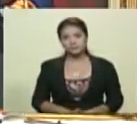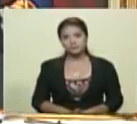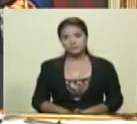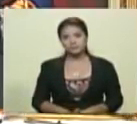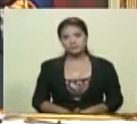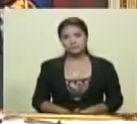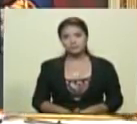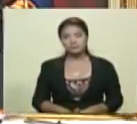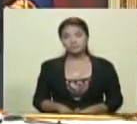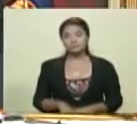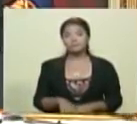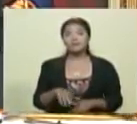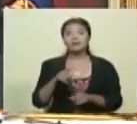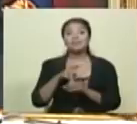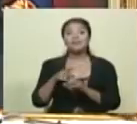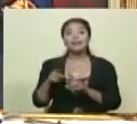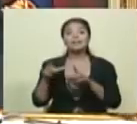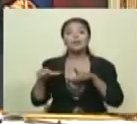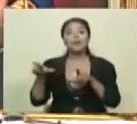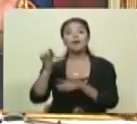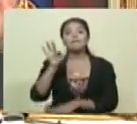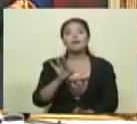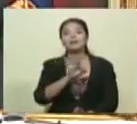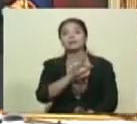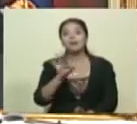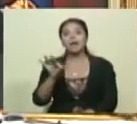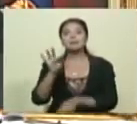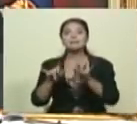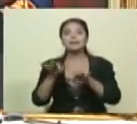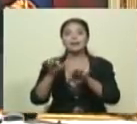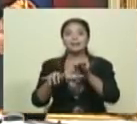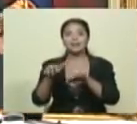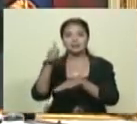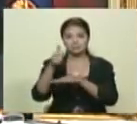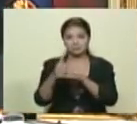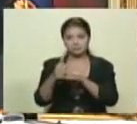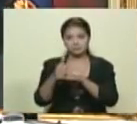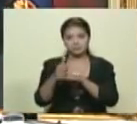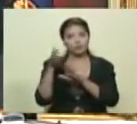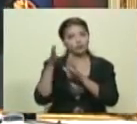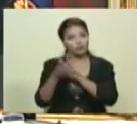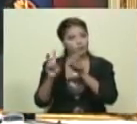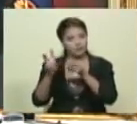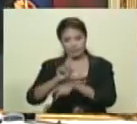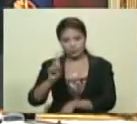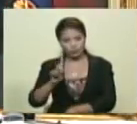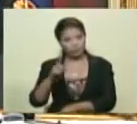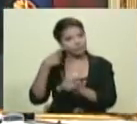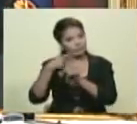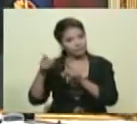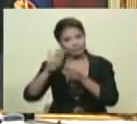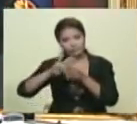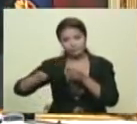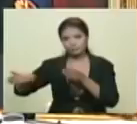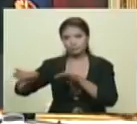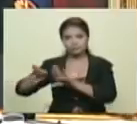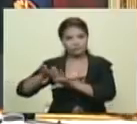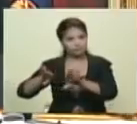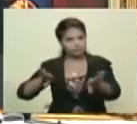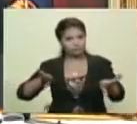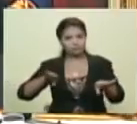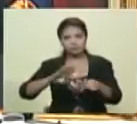Otra cosa es el Vaticano y la Secretaría de Estado del Vaticano. Sobre ellos no voy a hablar. Otra cosa es la Conferencia